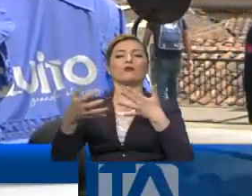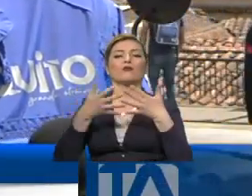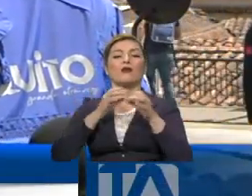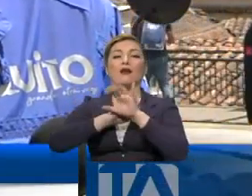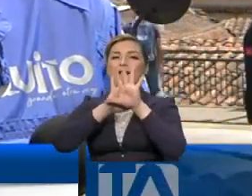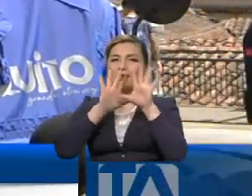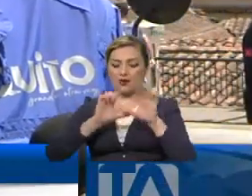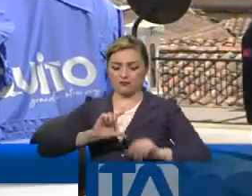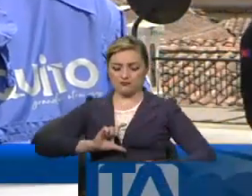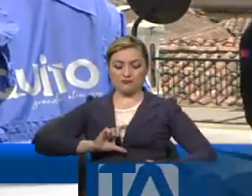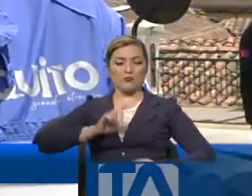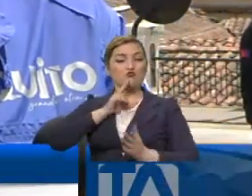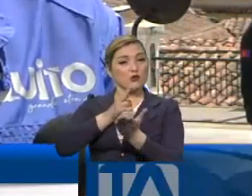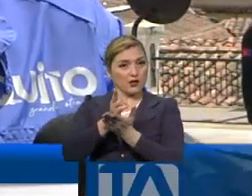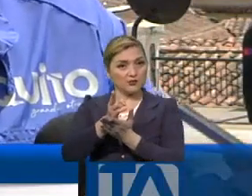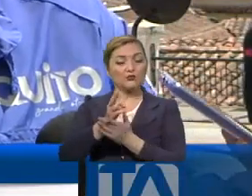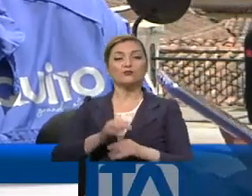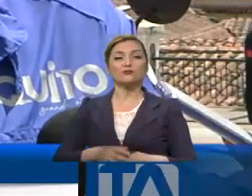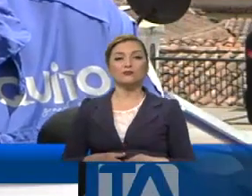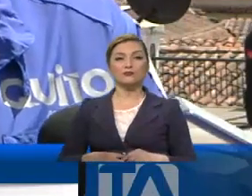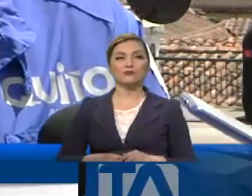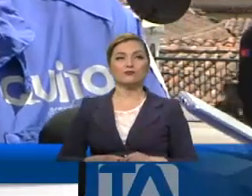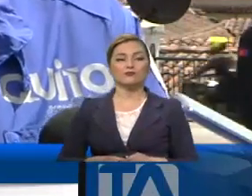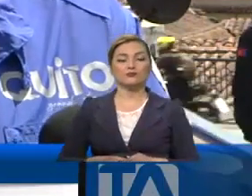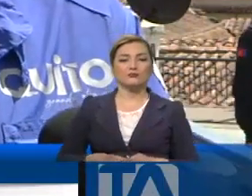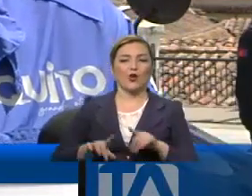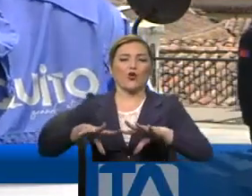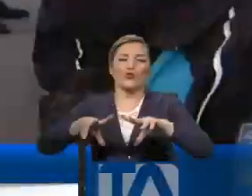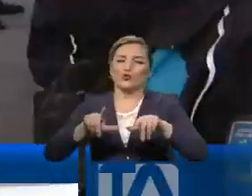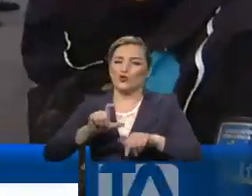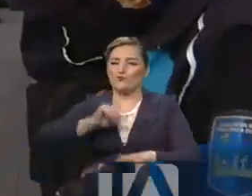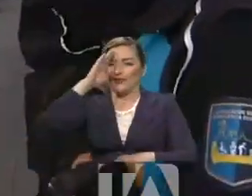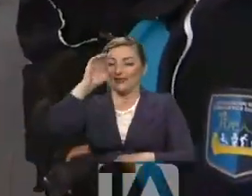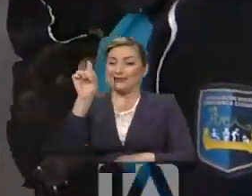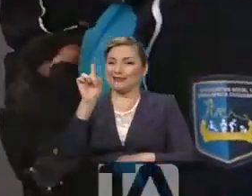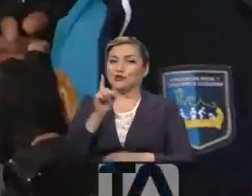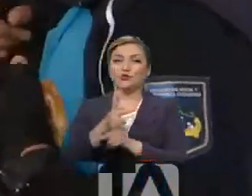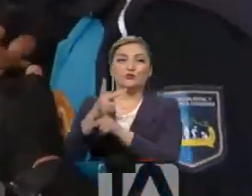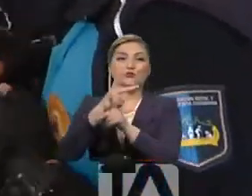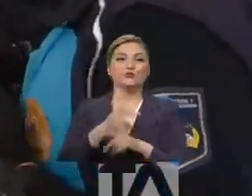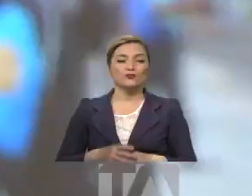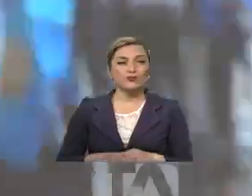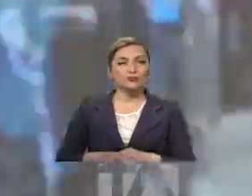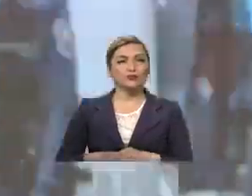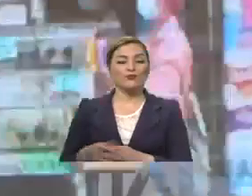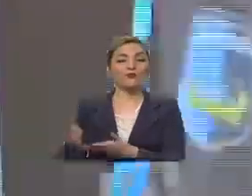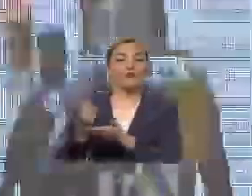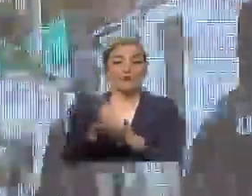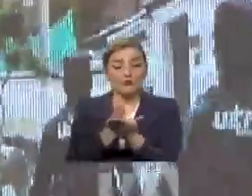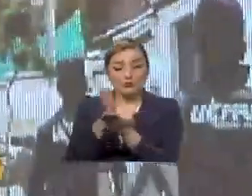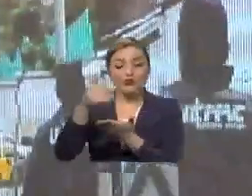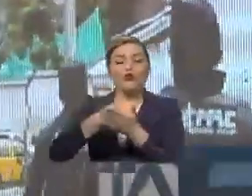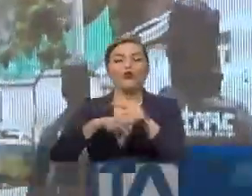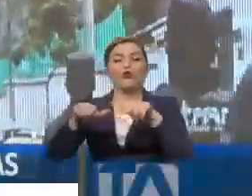notificación a fin de evitar que en medio de esto exista actos de corrupción. Ellos afirman que esto ayudará para acceder